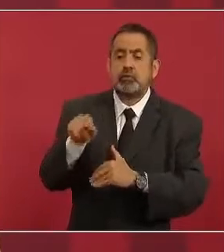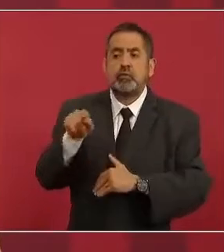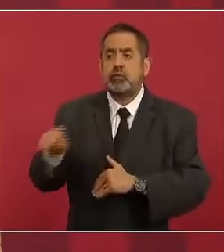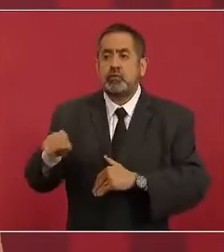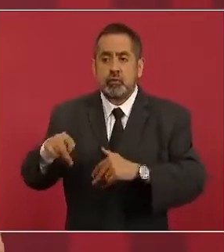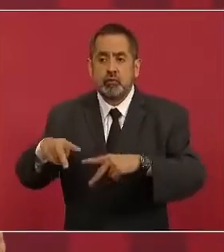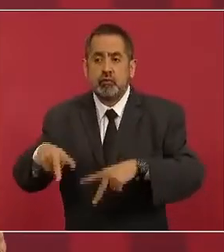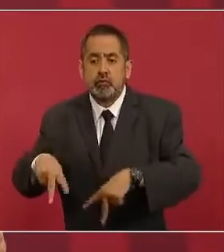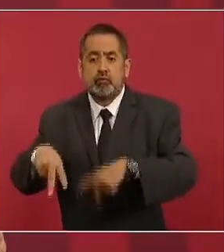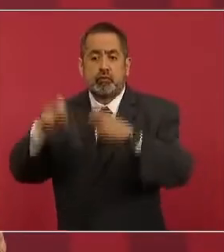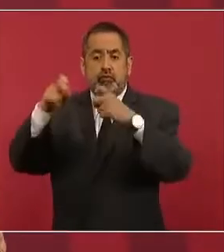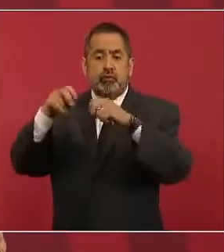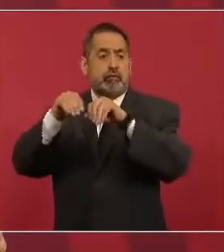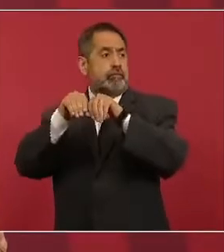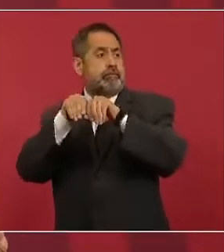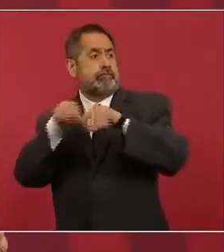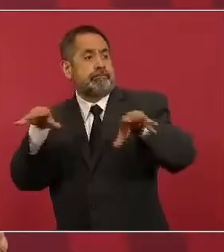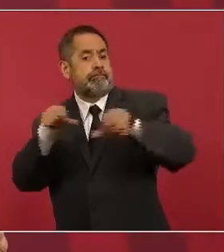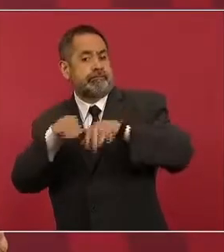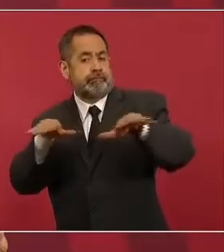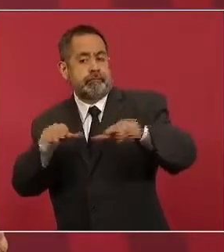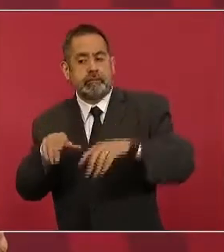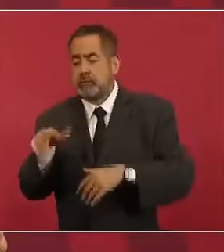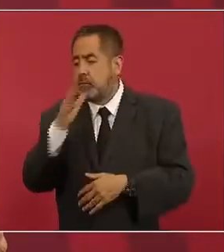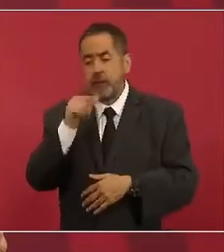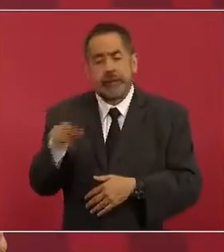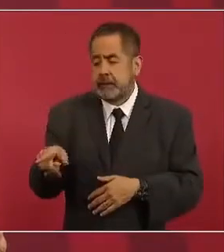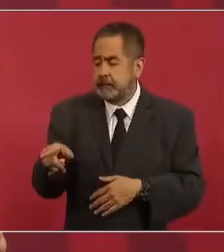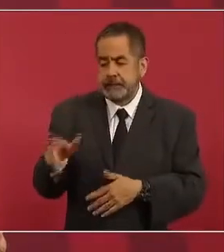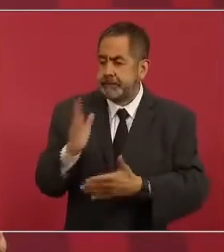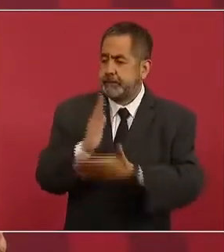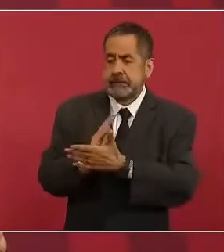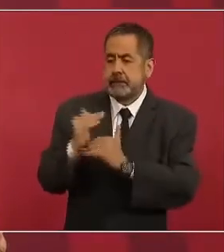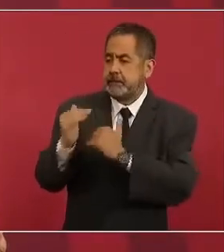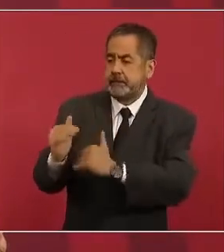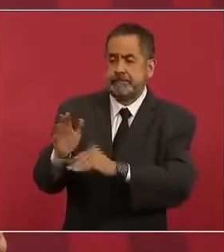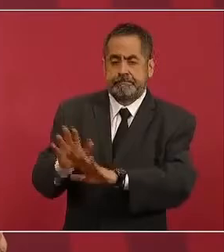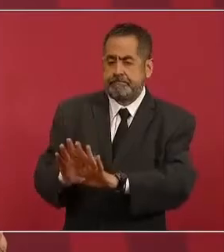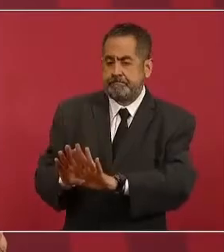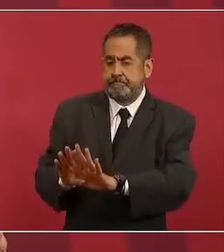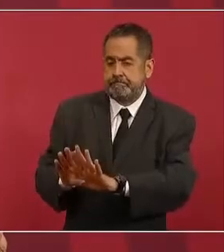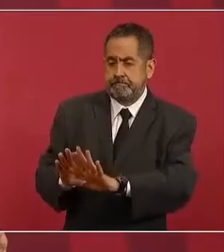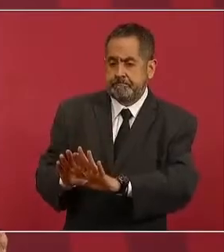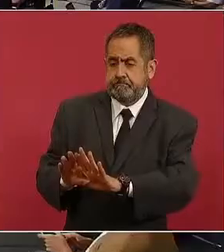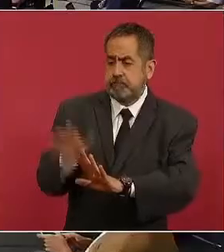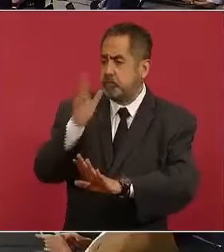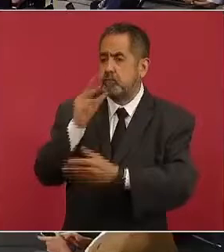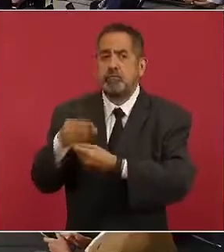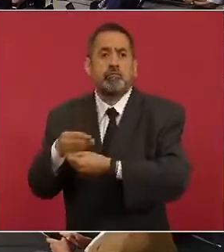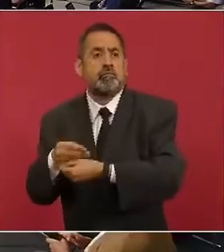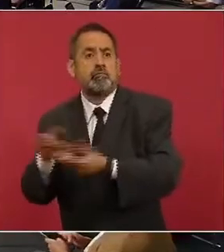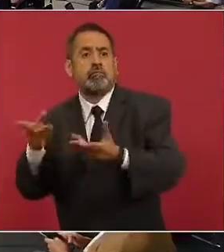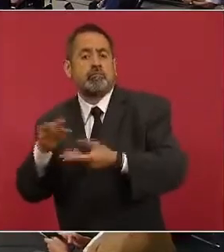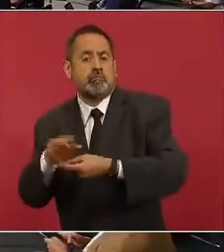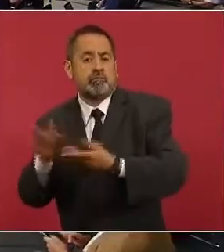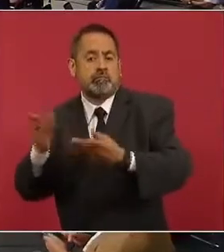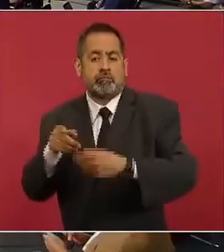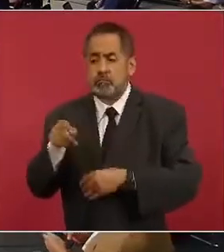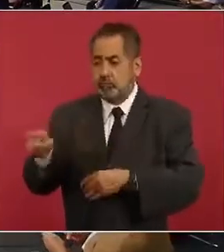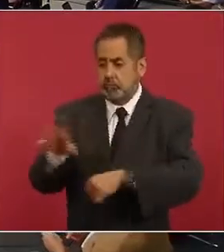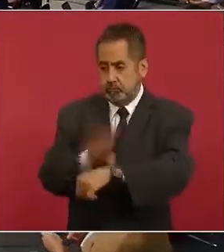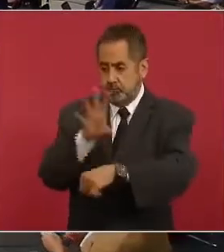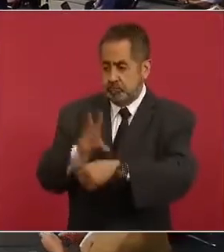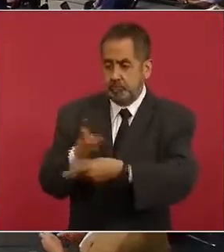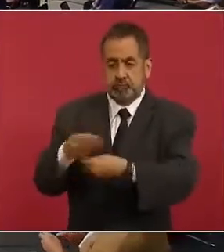despachar la energía de sus plantas, no les permiten que esa energía de sus